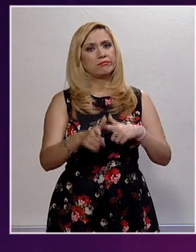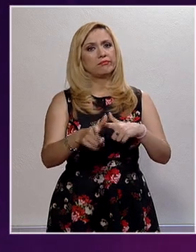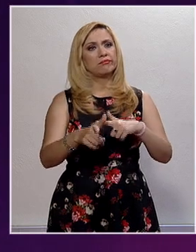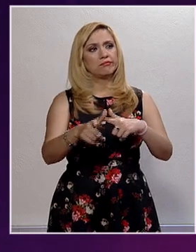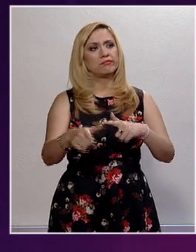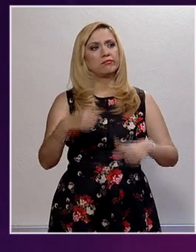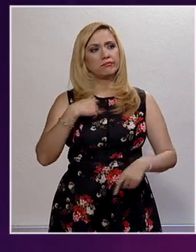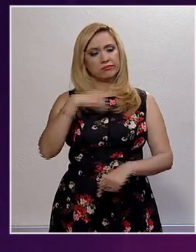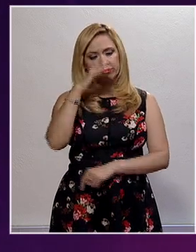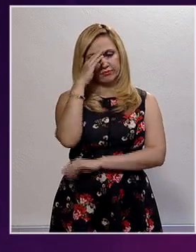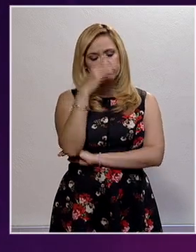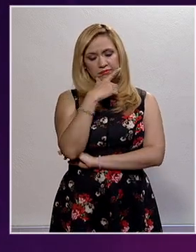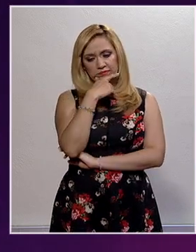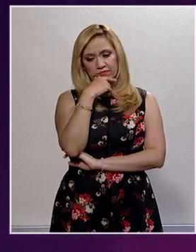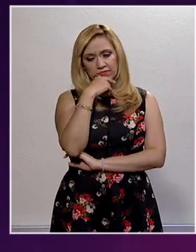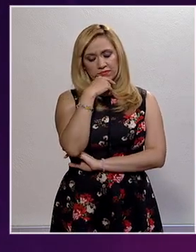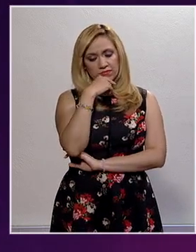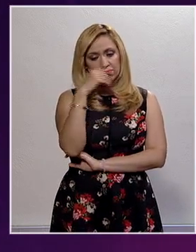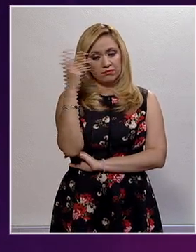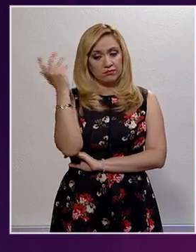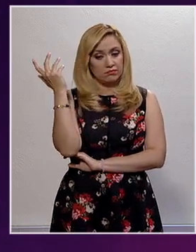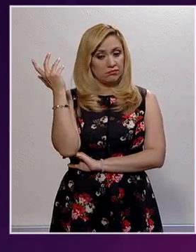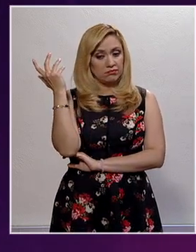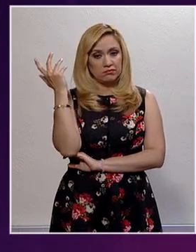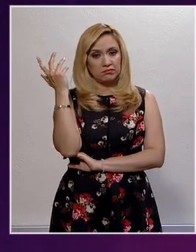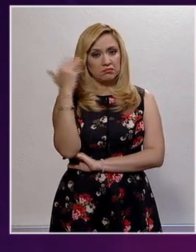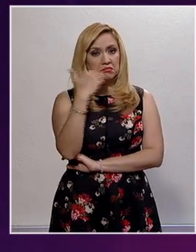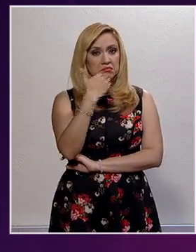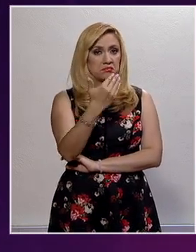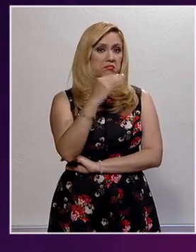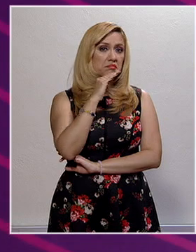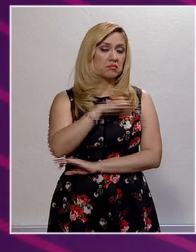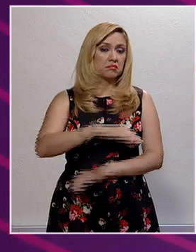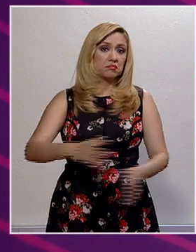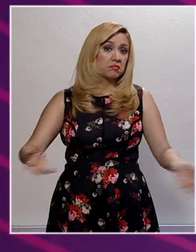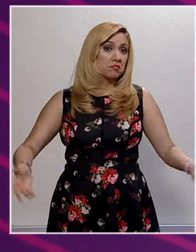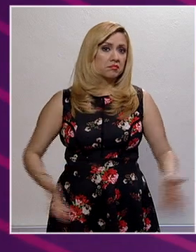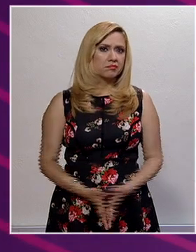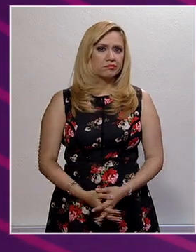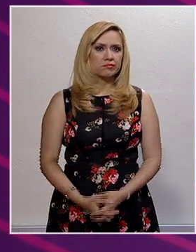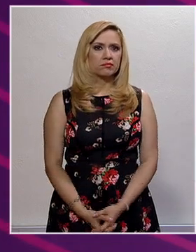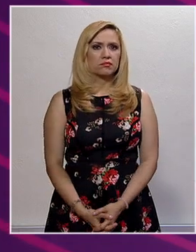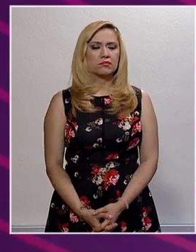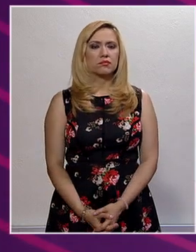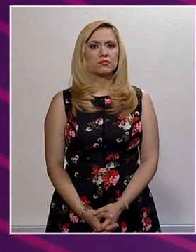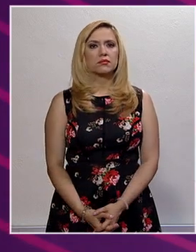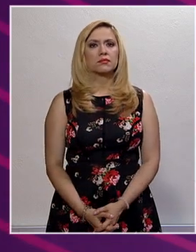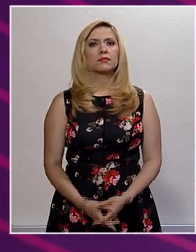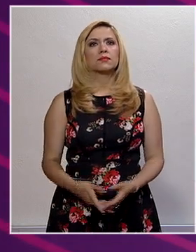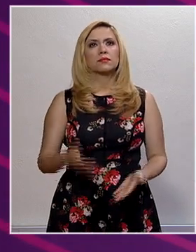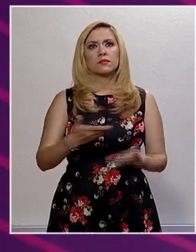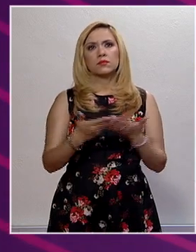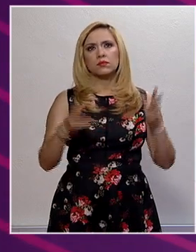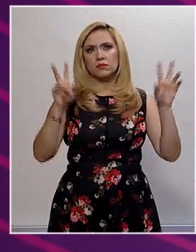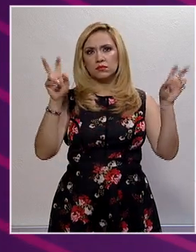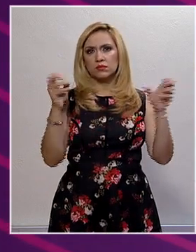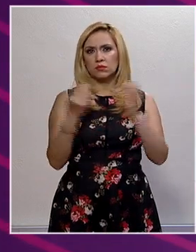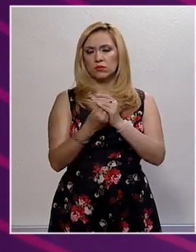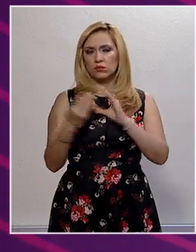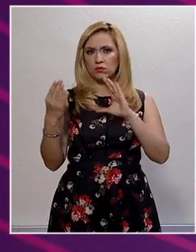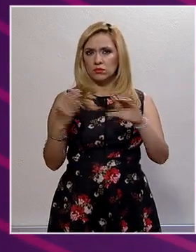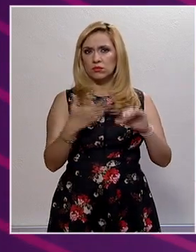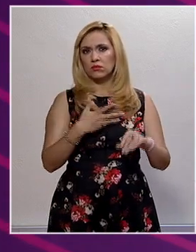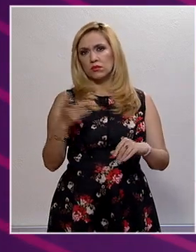yo me cuestiono un poco la efectividad de esas estrategias, ¿no? Ahora, sobre ese tema de capacitación,